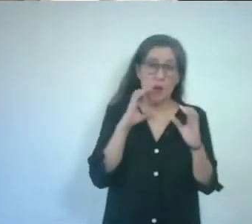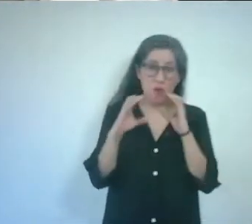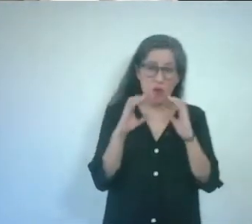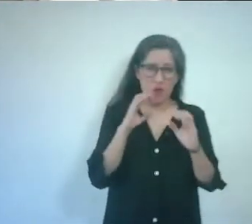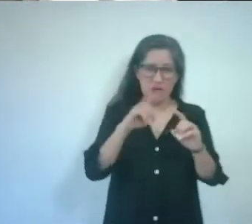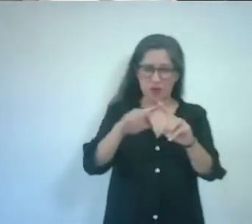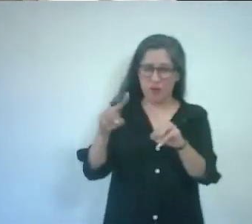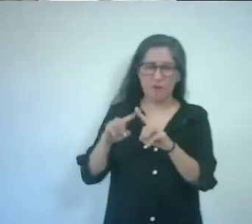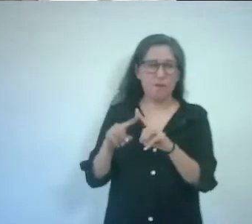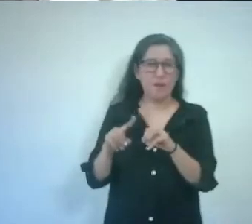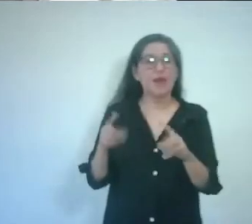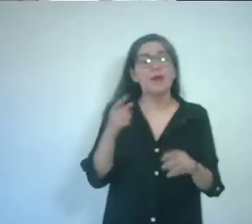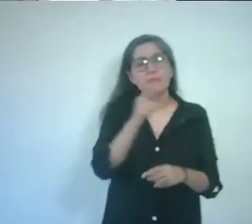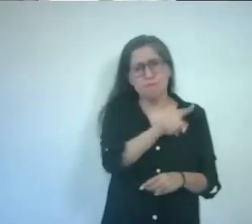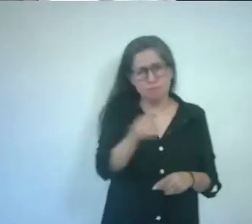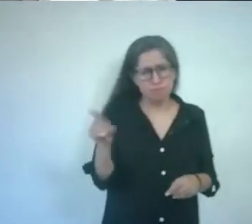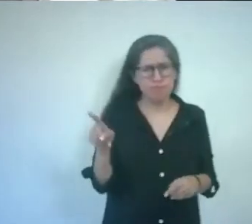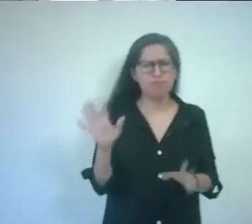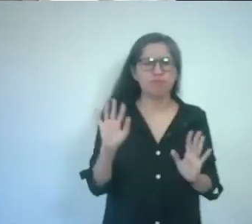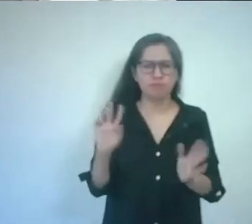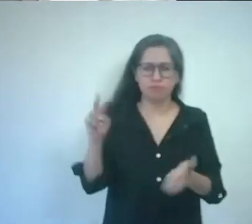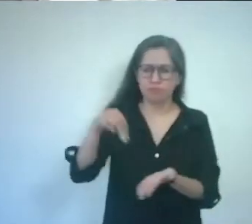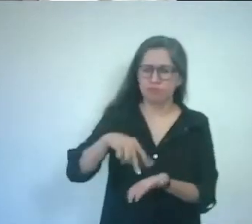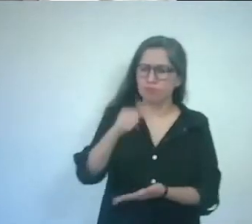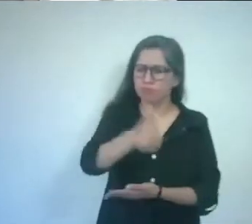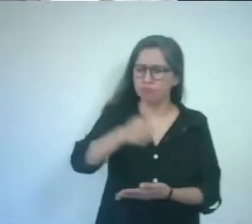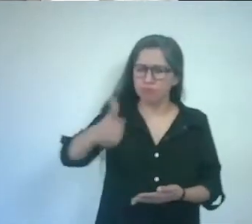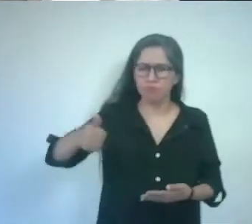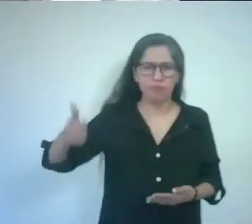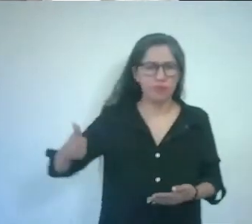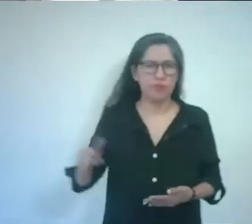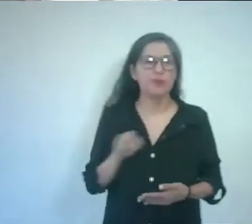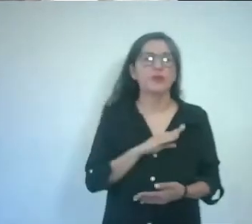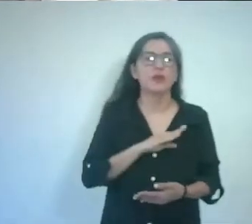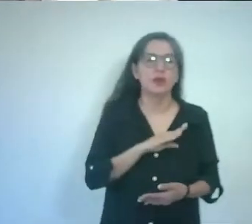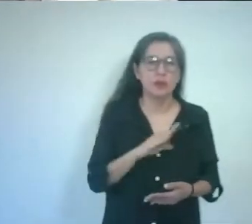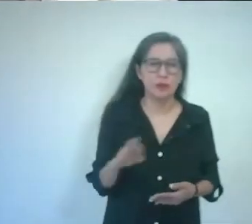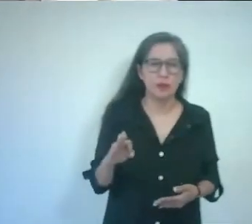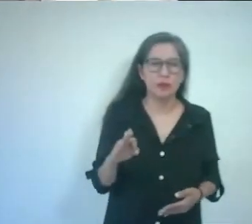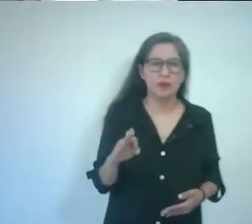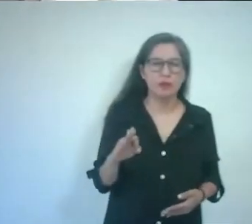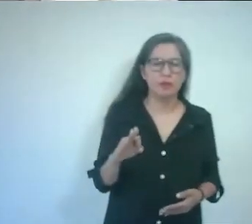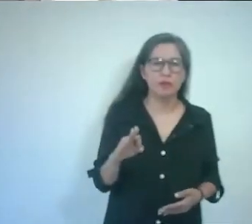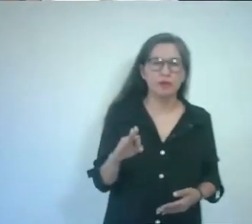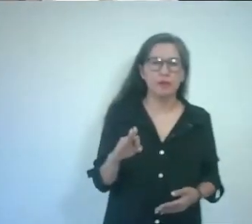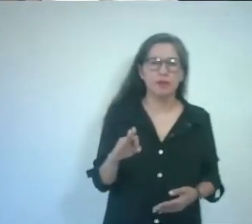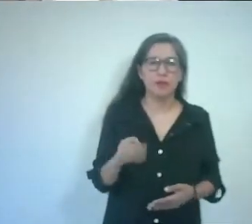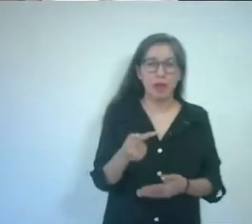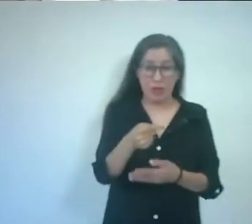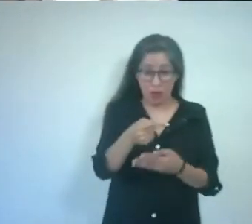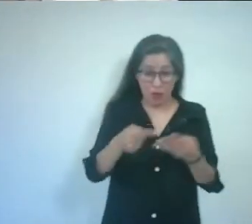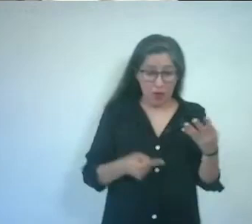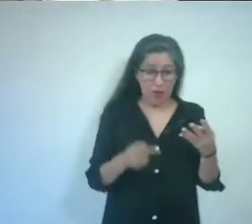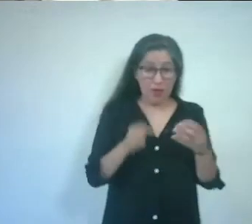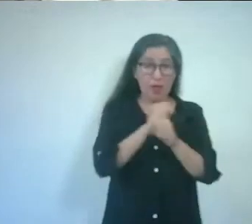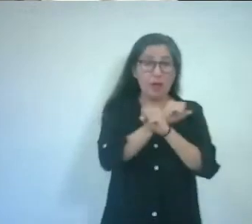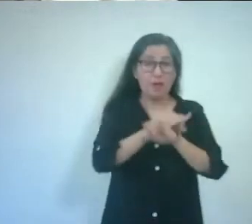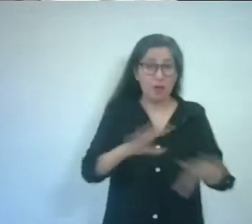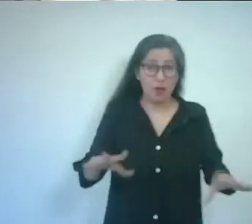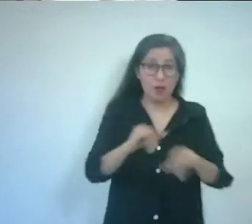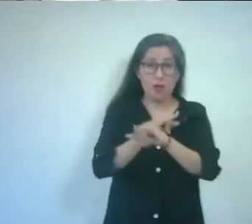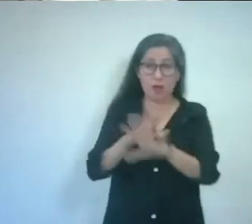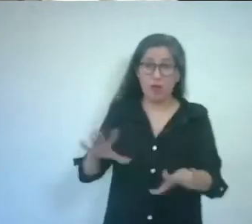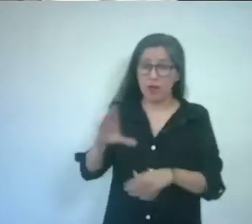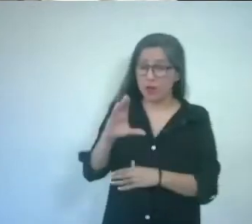todos quienes desde su labor y desde su espacio hacen posible que todos estos productos informativos que